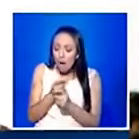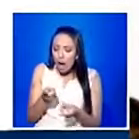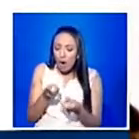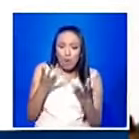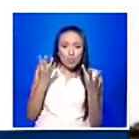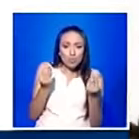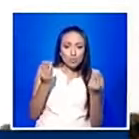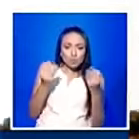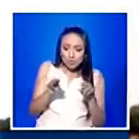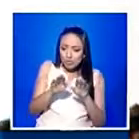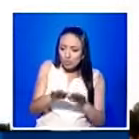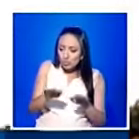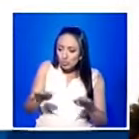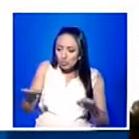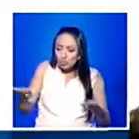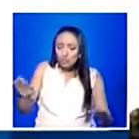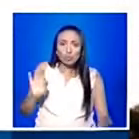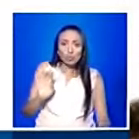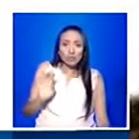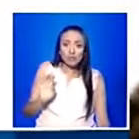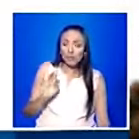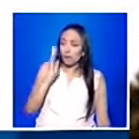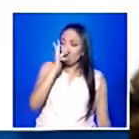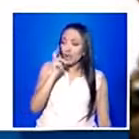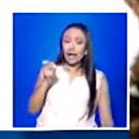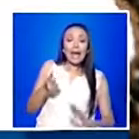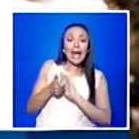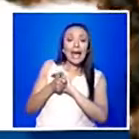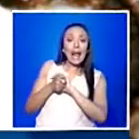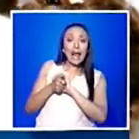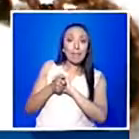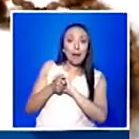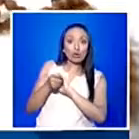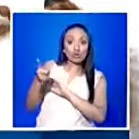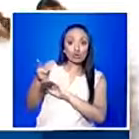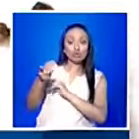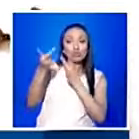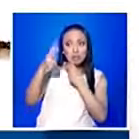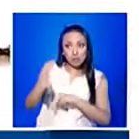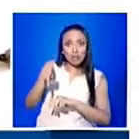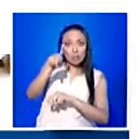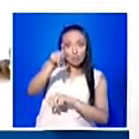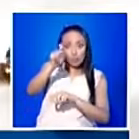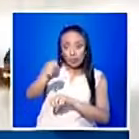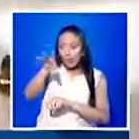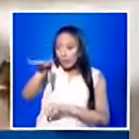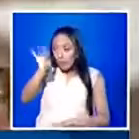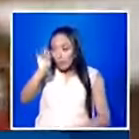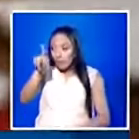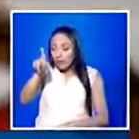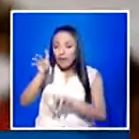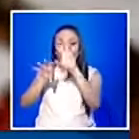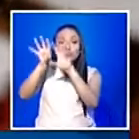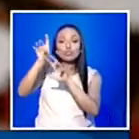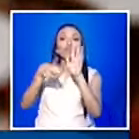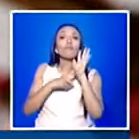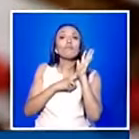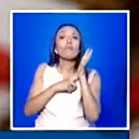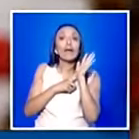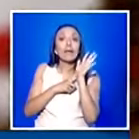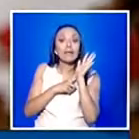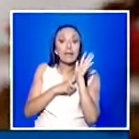los pueblos amazónicos y también de las Islas Galápagos que ustedes van a poder encontrar en esta feria y sobre